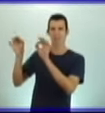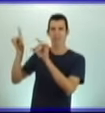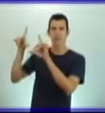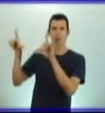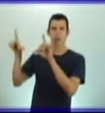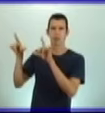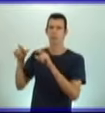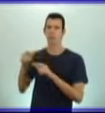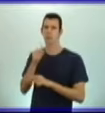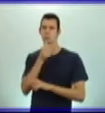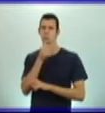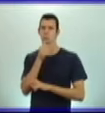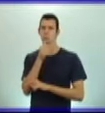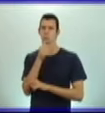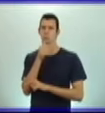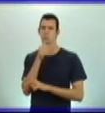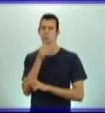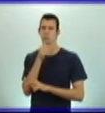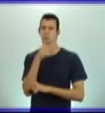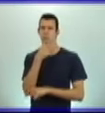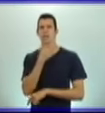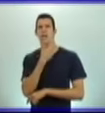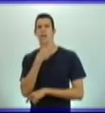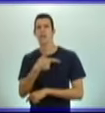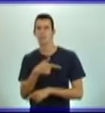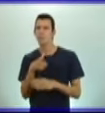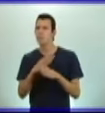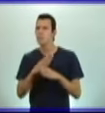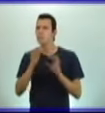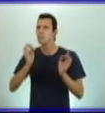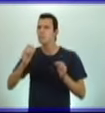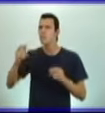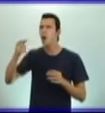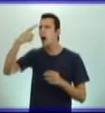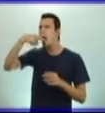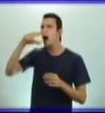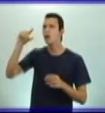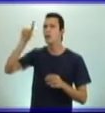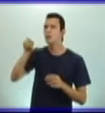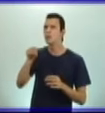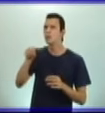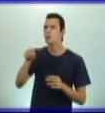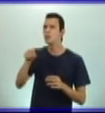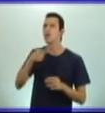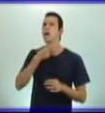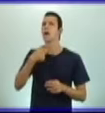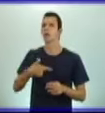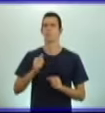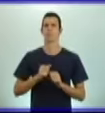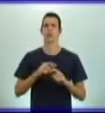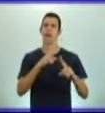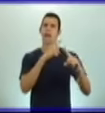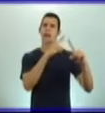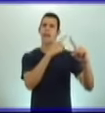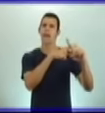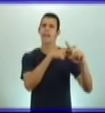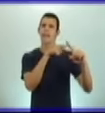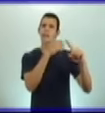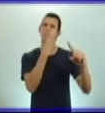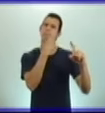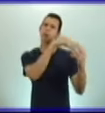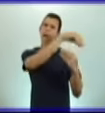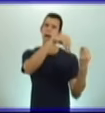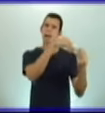elemento tal que sea 1 sobre X menos 2. ¿Puede X tomar cualquier valor real? Si observamos